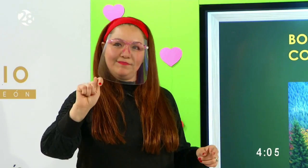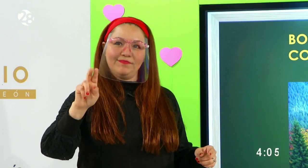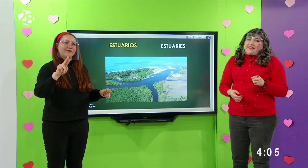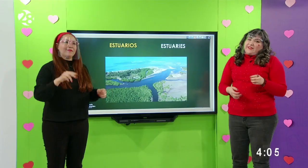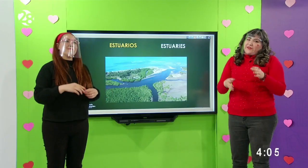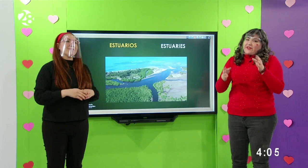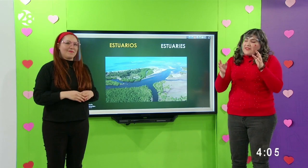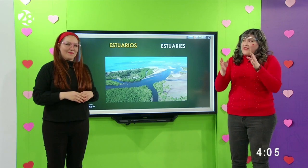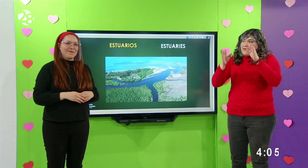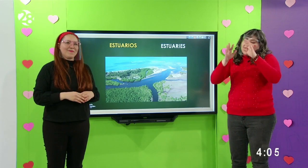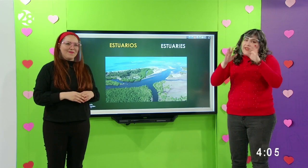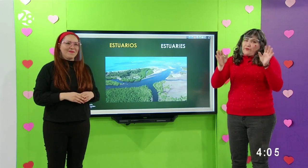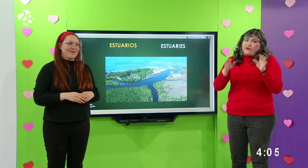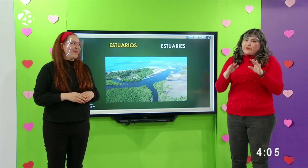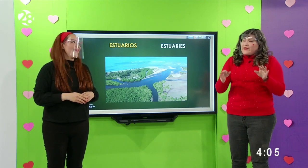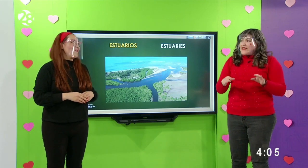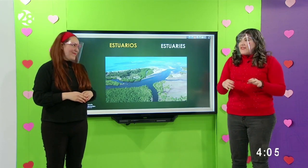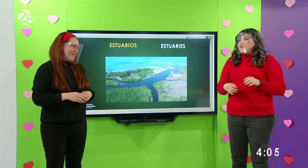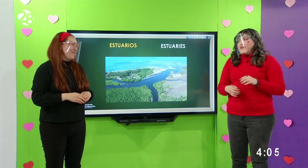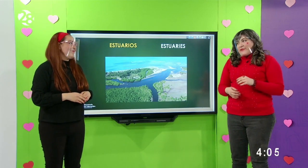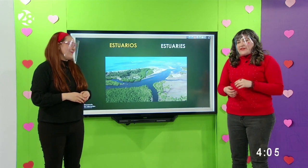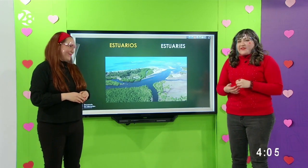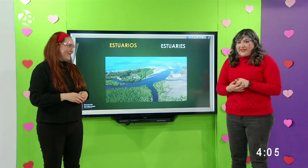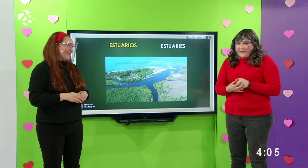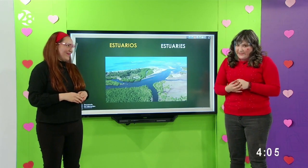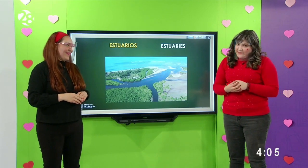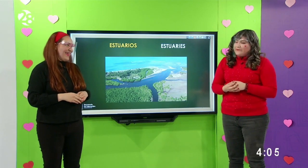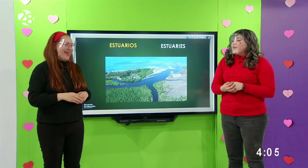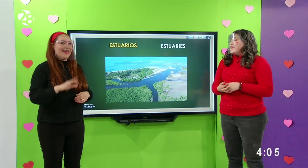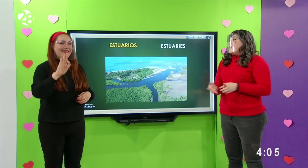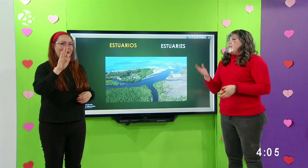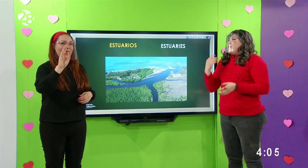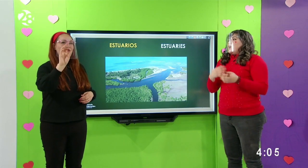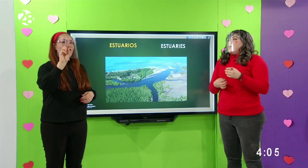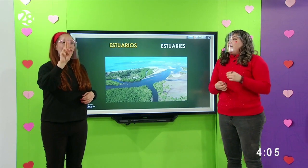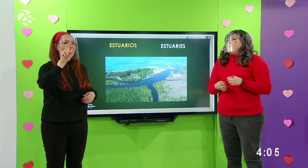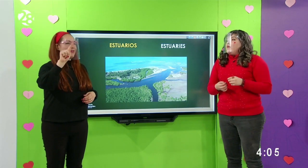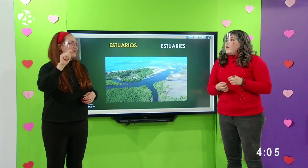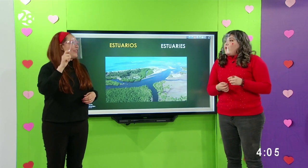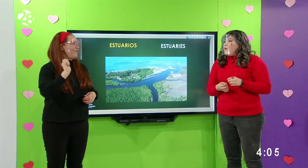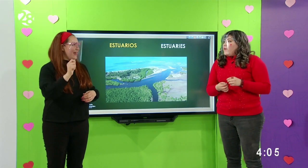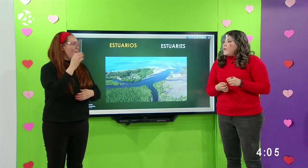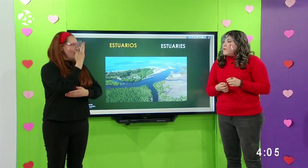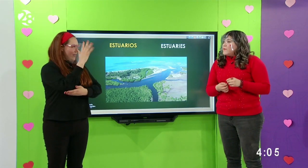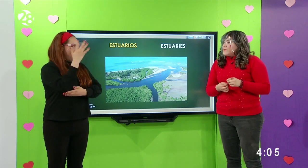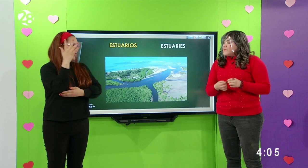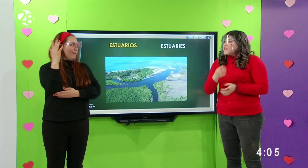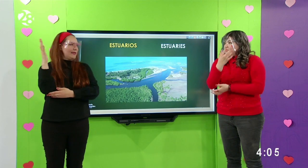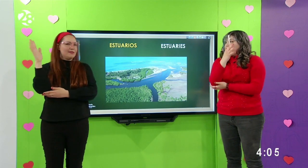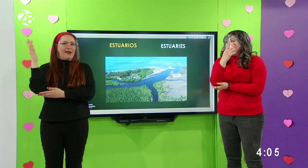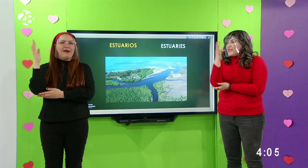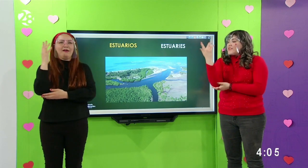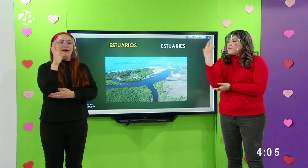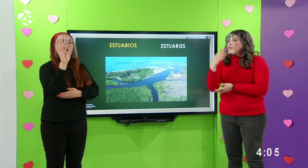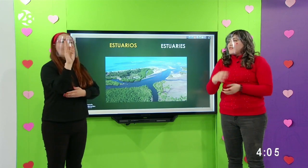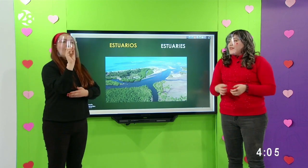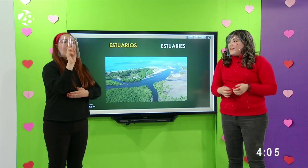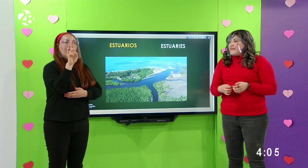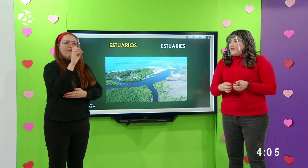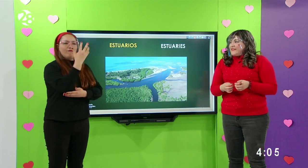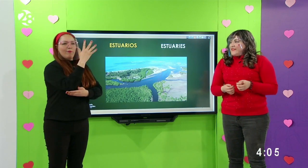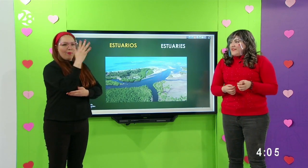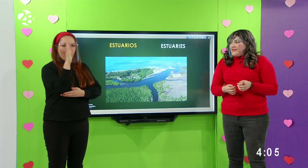Muy bien, allí es donde dice la maestra que puros pinitos y por eso se llama así. Y también forest significa bosque, ¿verdad, maestra? Sí, forest es